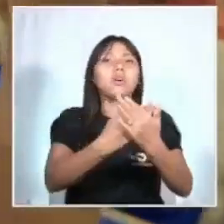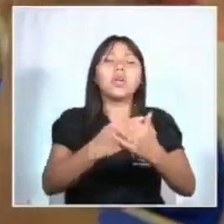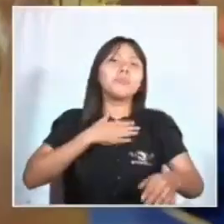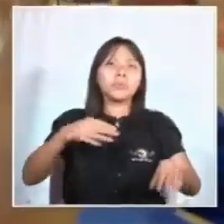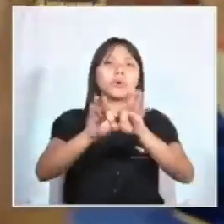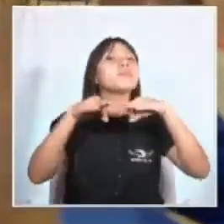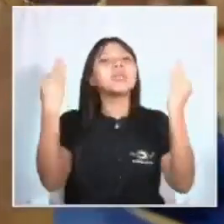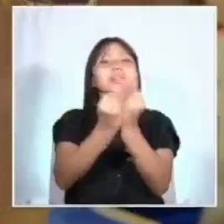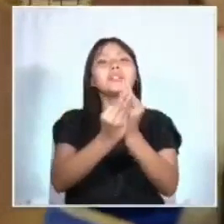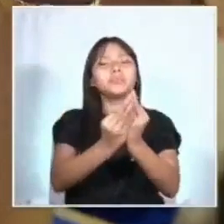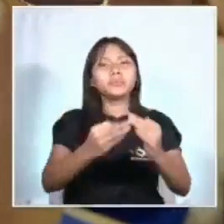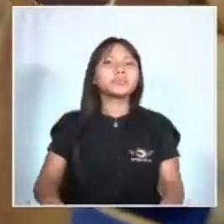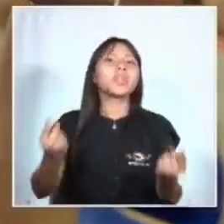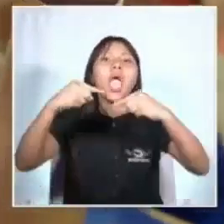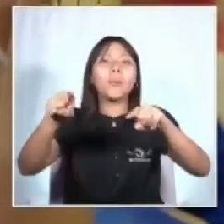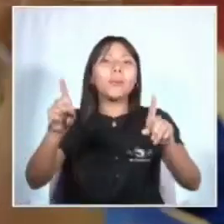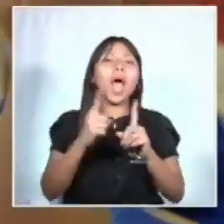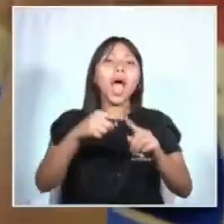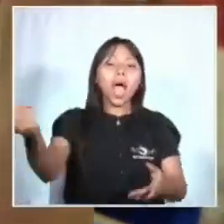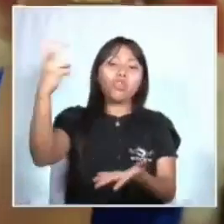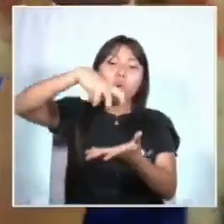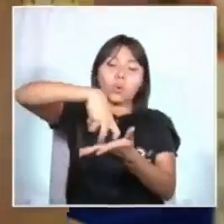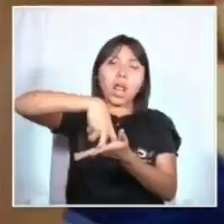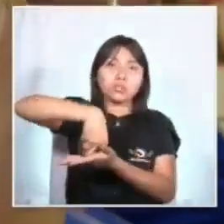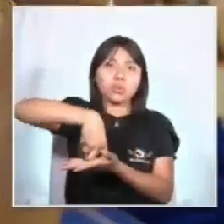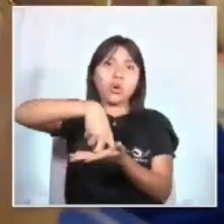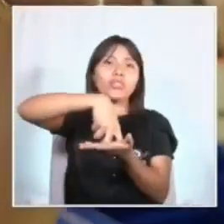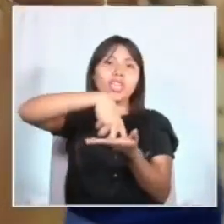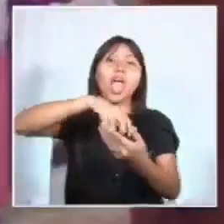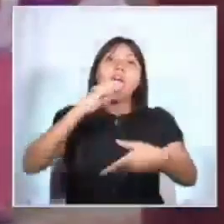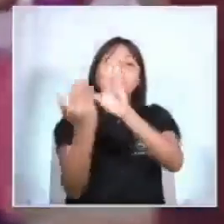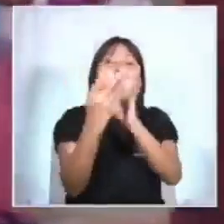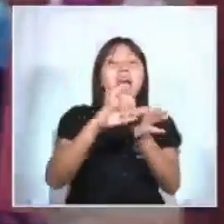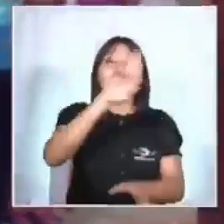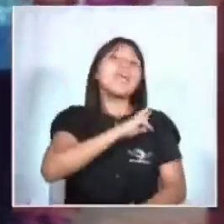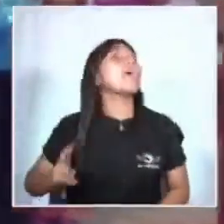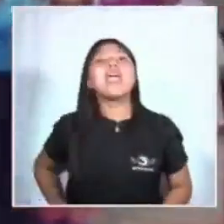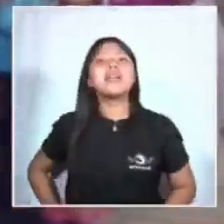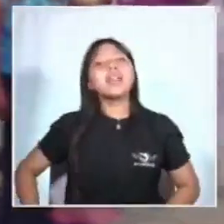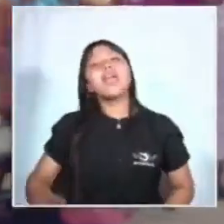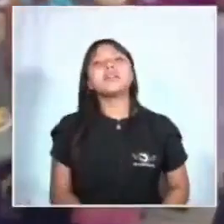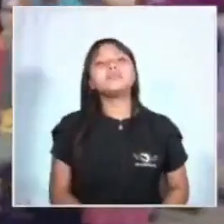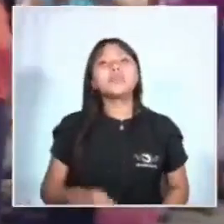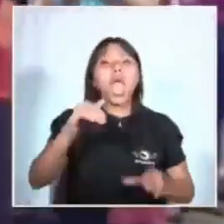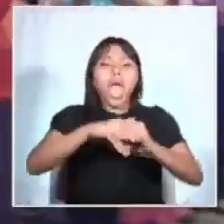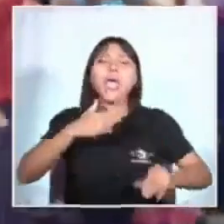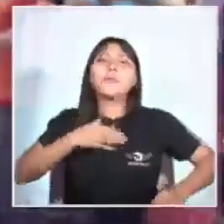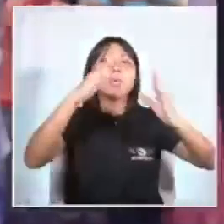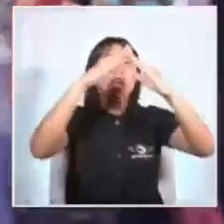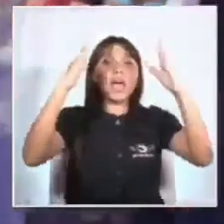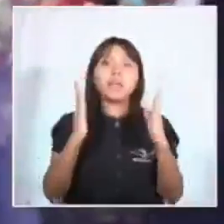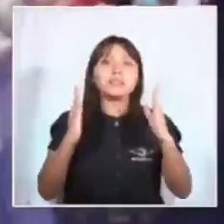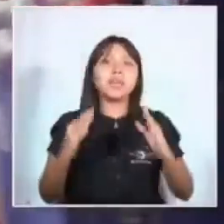Toda mi familia va a doblar sus rodillas delante del Rey. En mi casa